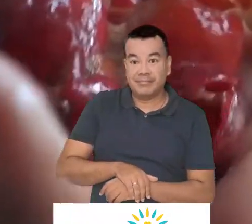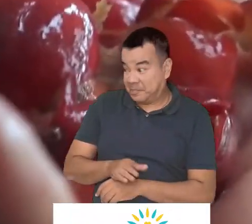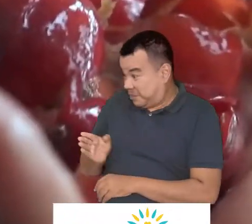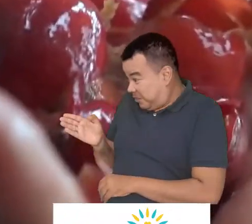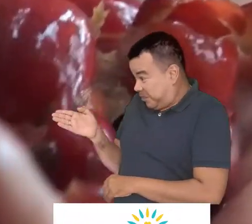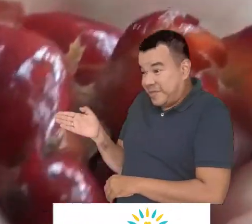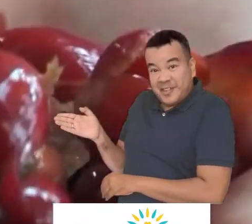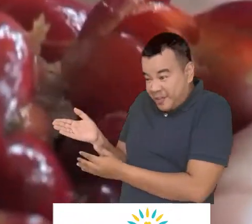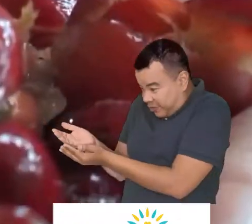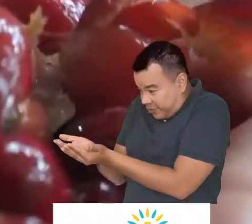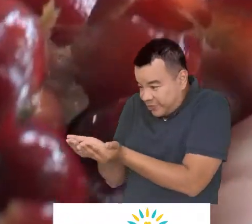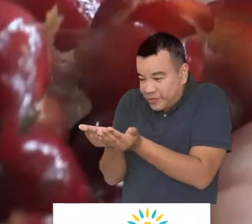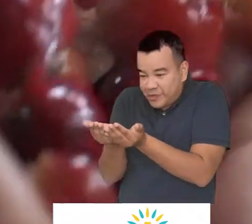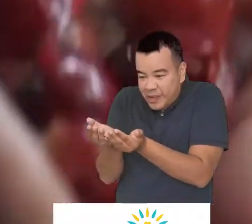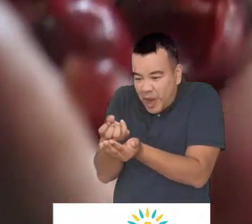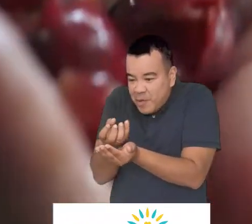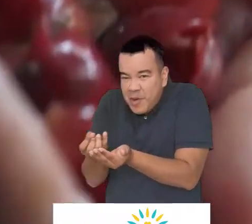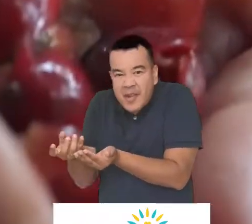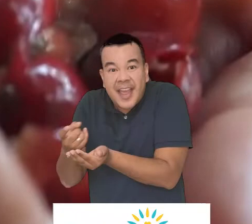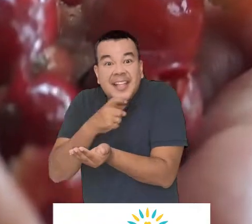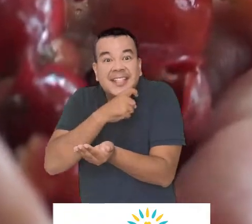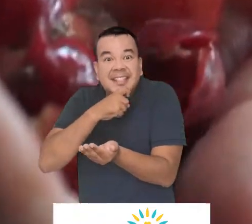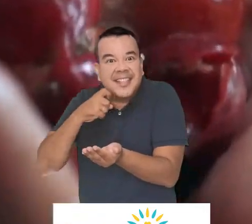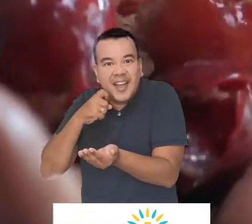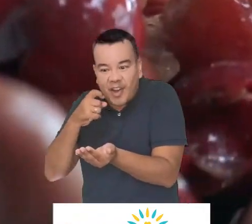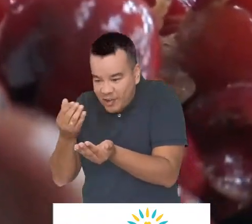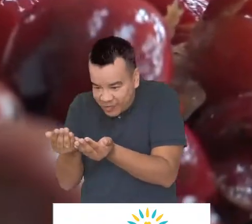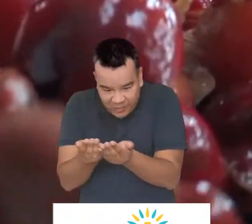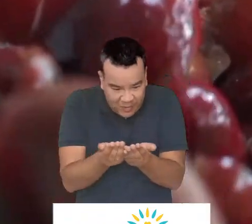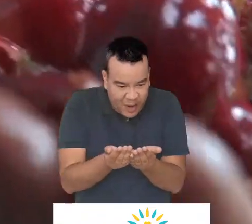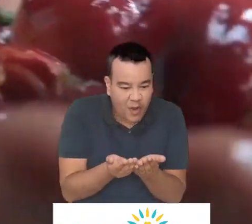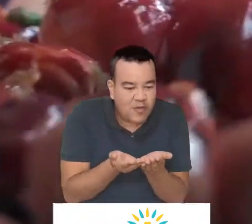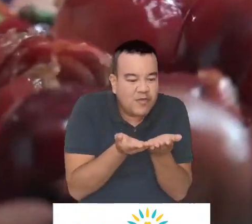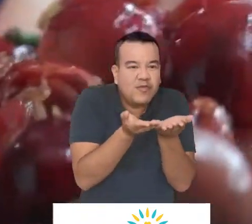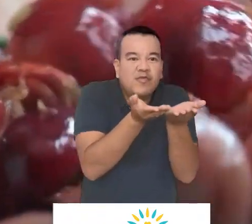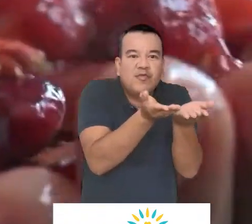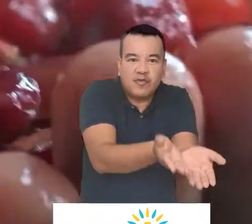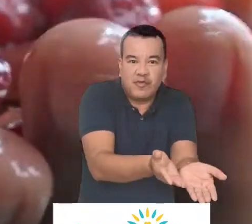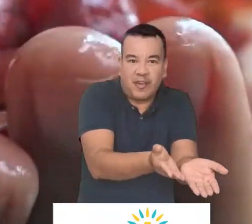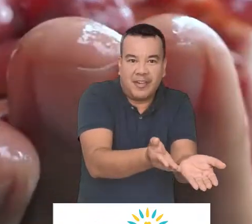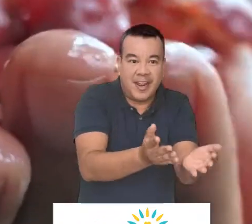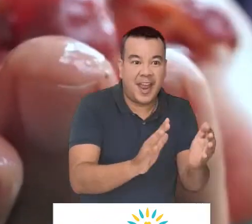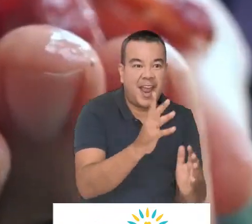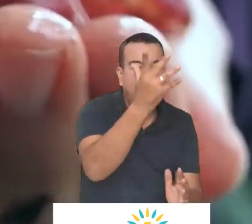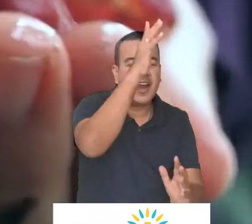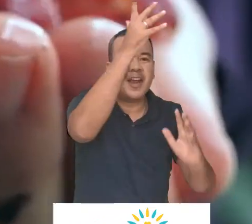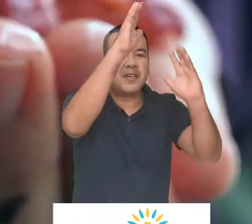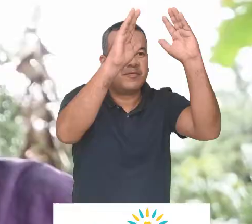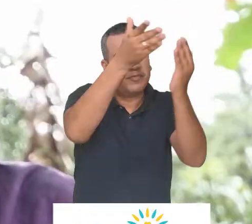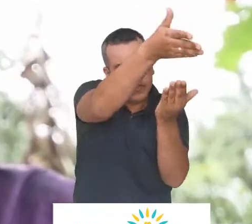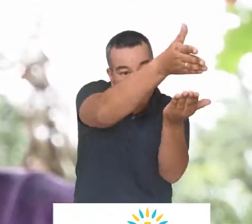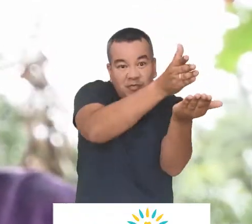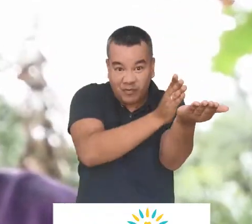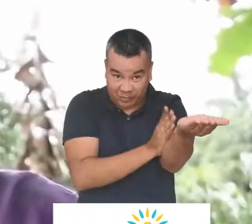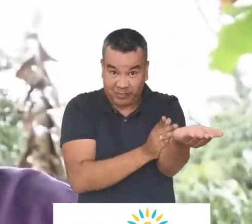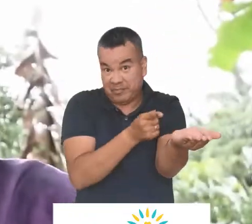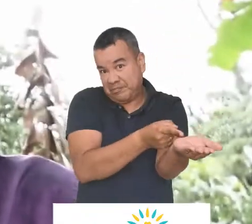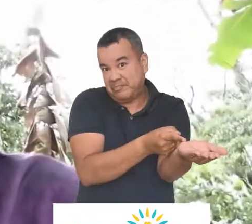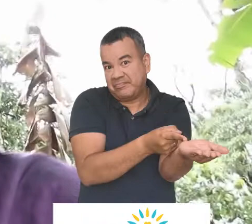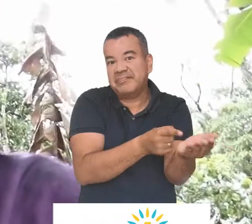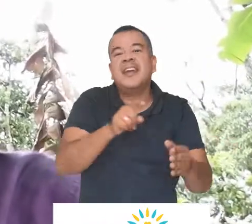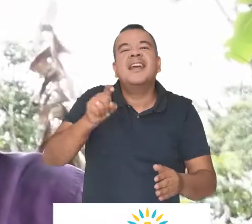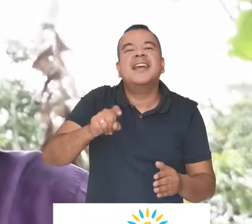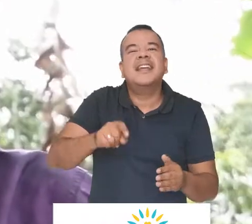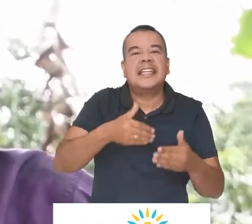es compostarla y cuando ya ella está seca o está madura, se la aportamos nuevamente al cultivo, se la aportamos al plátano, que